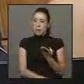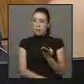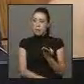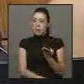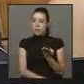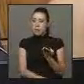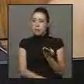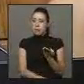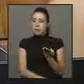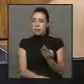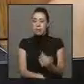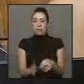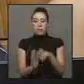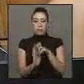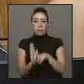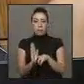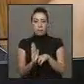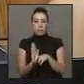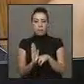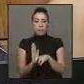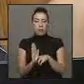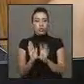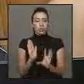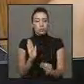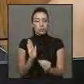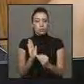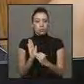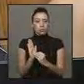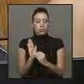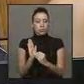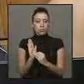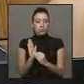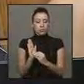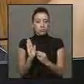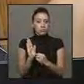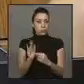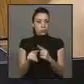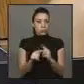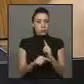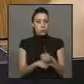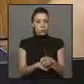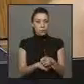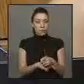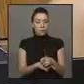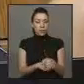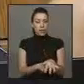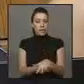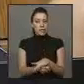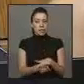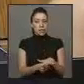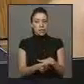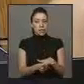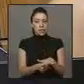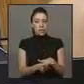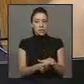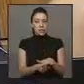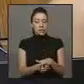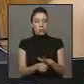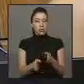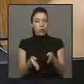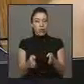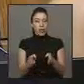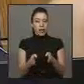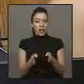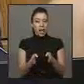en el proyecto sea incorporado esta condición de situación de